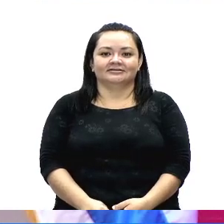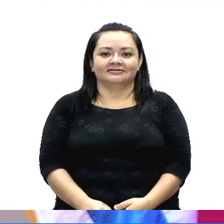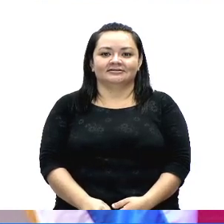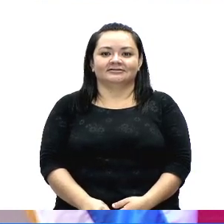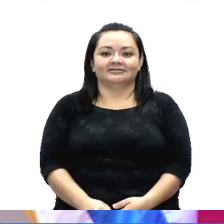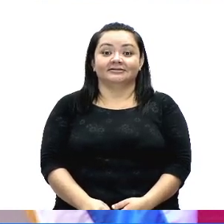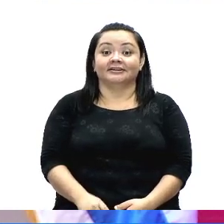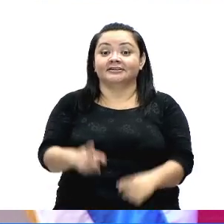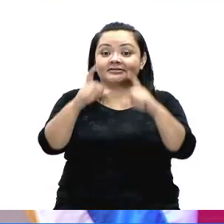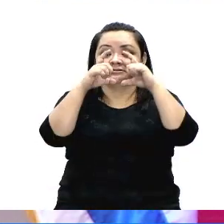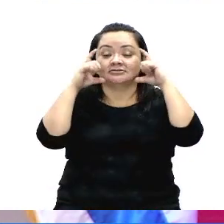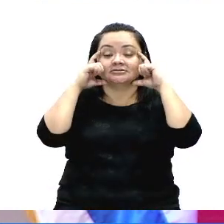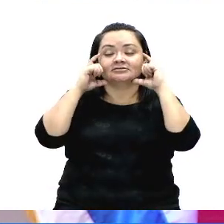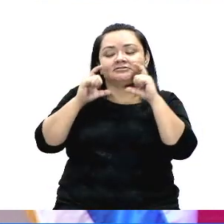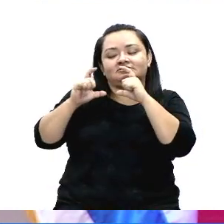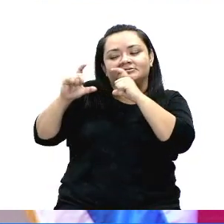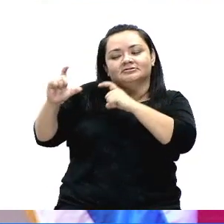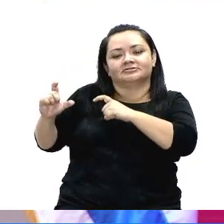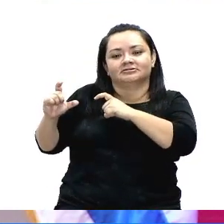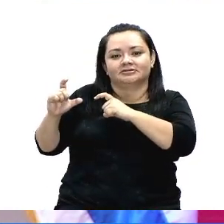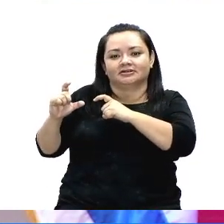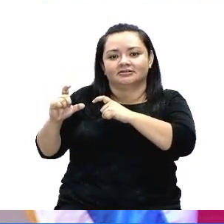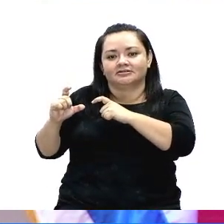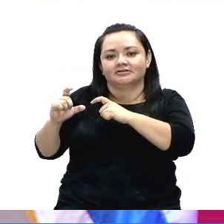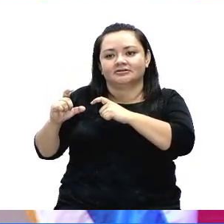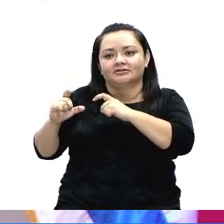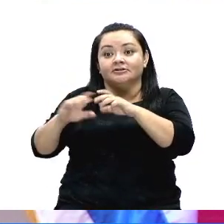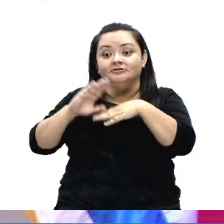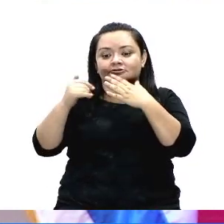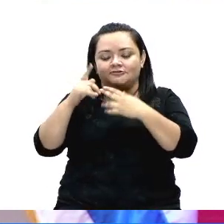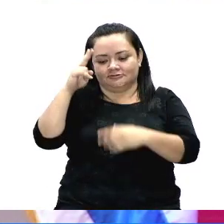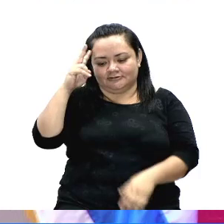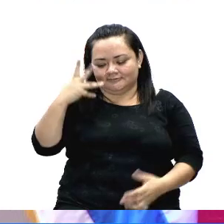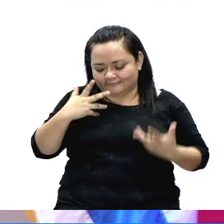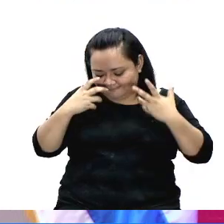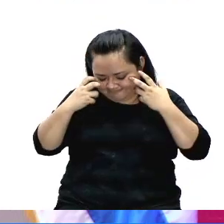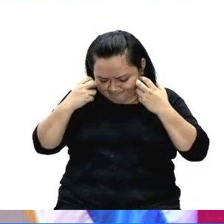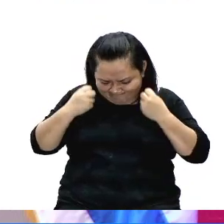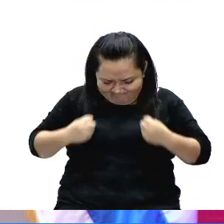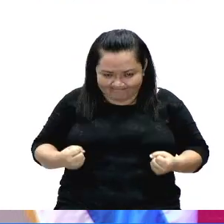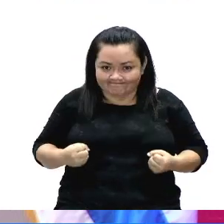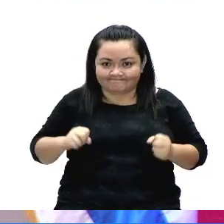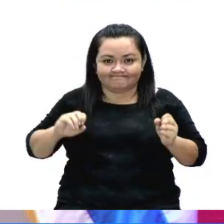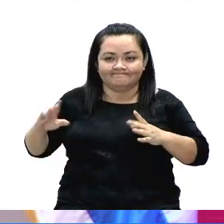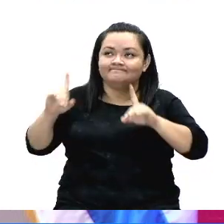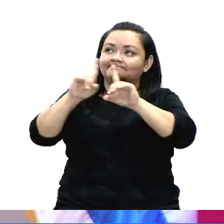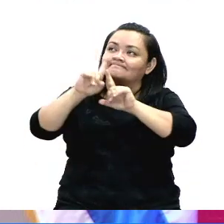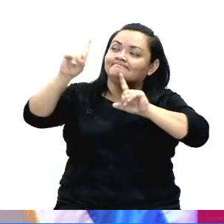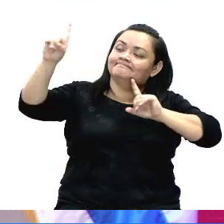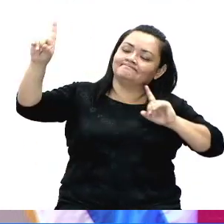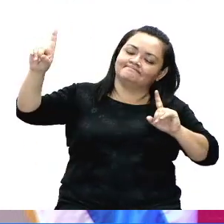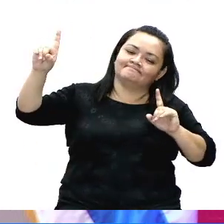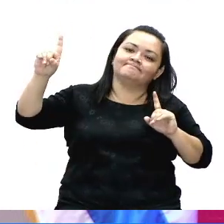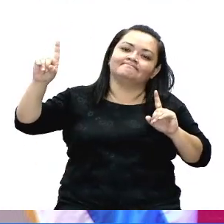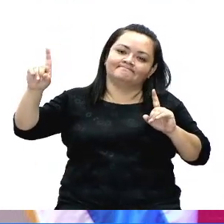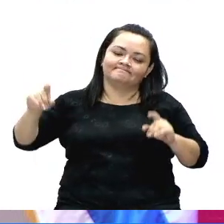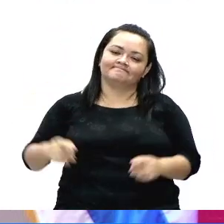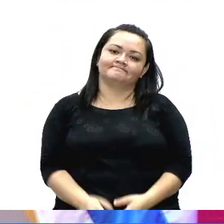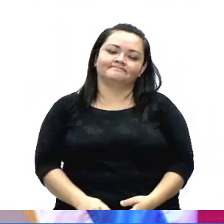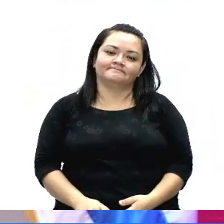quitarse esa mascarilla quitarse todo aquello que nos está alejando de la presencia de